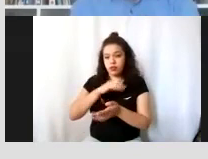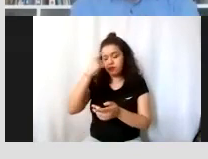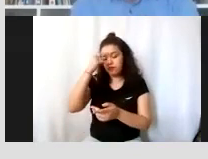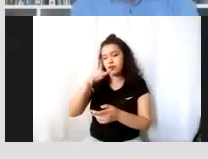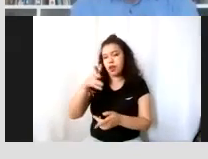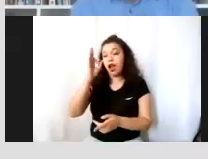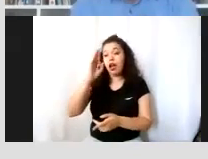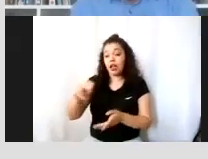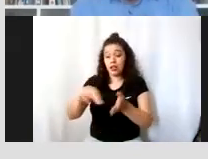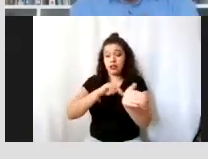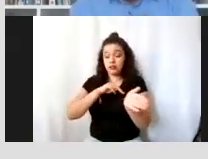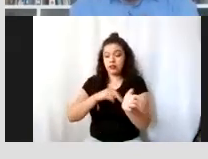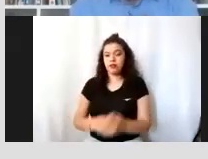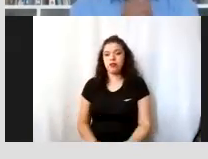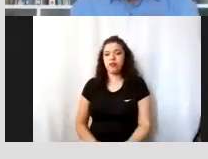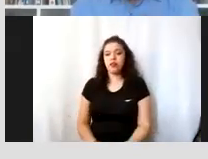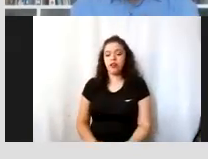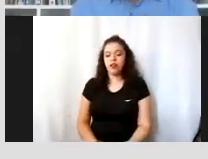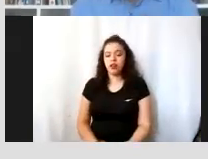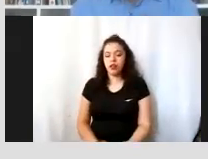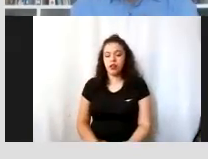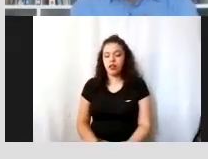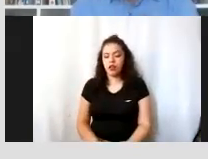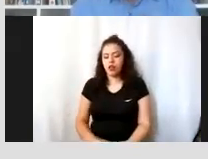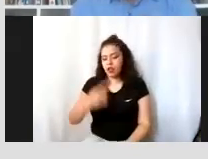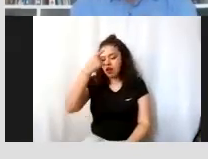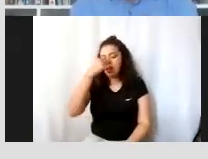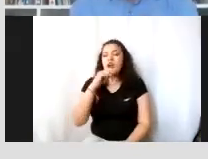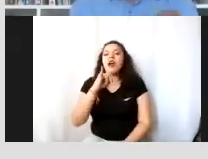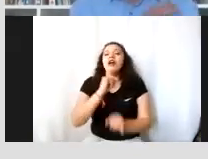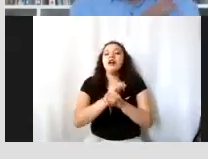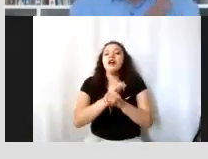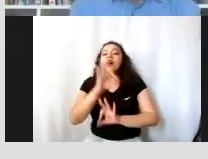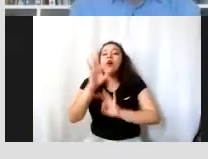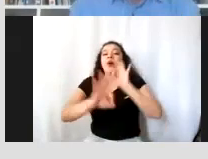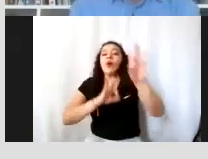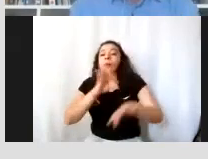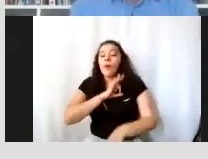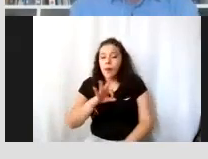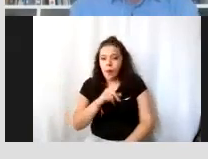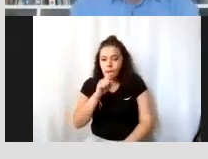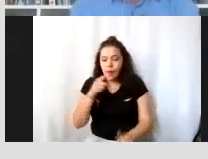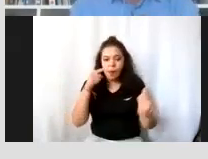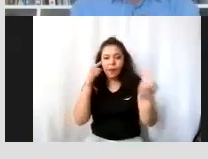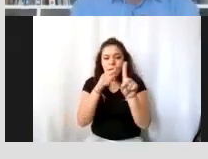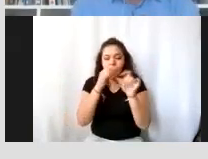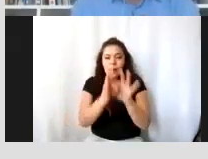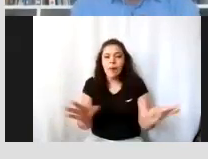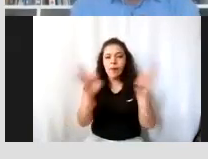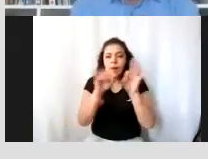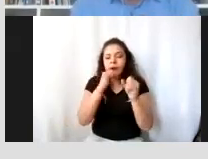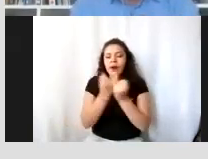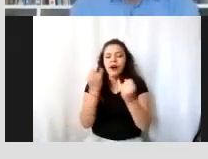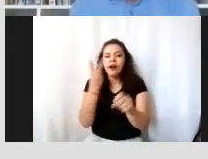consentimiento para este tratamiento de datos, tanto la finalidad esencial como la secundaria